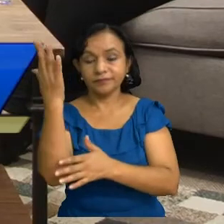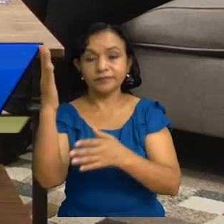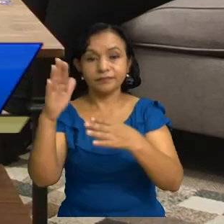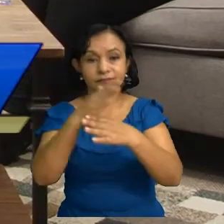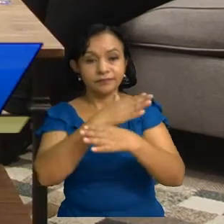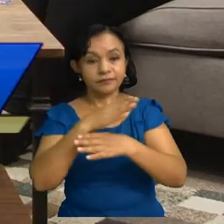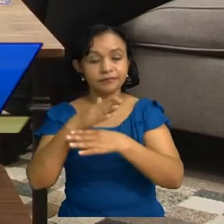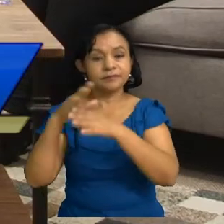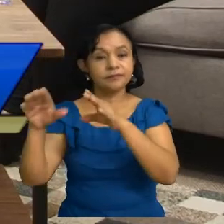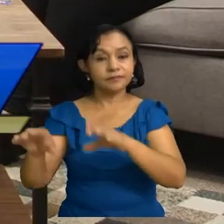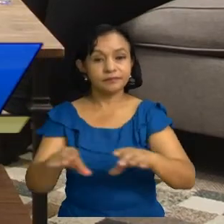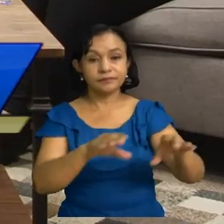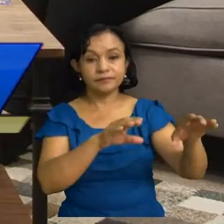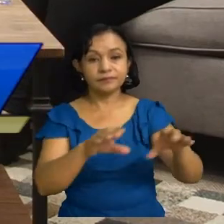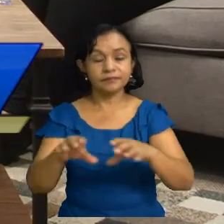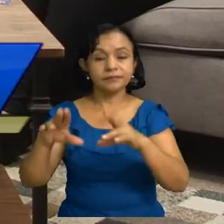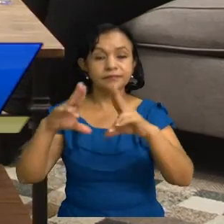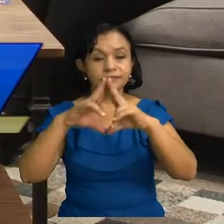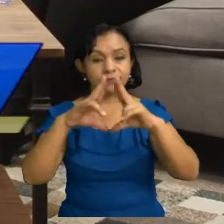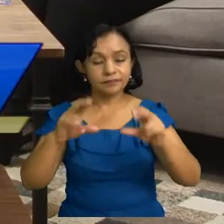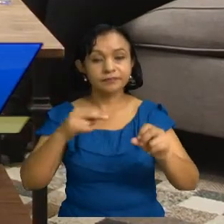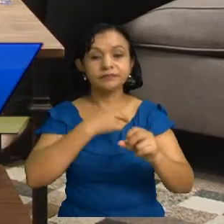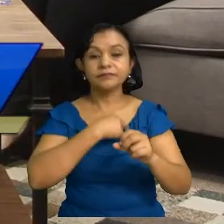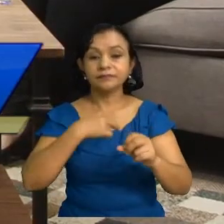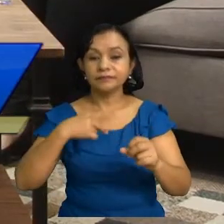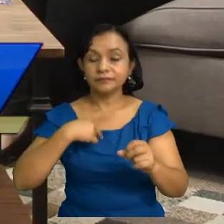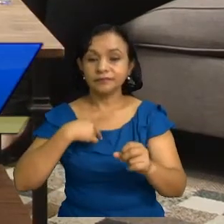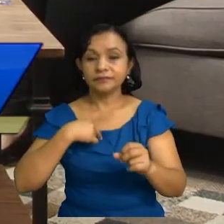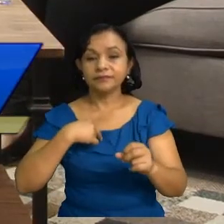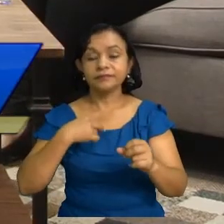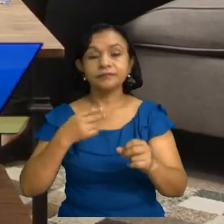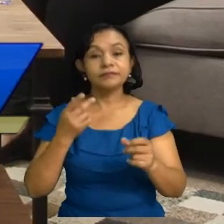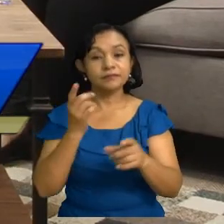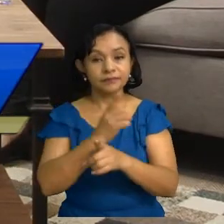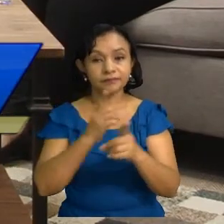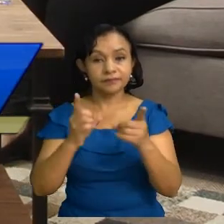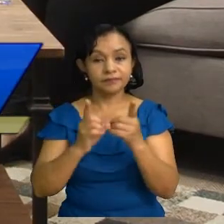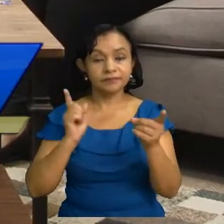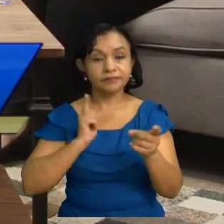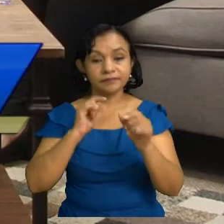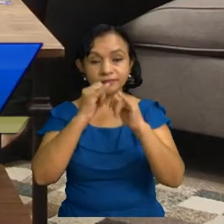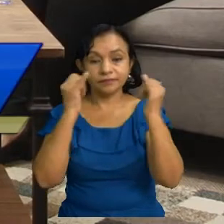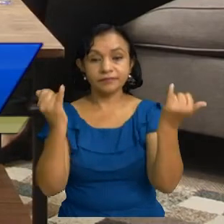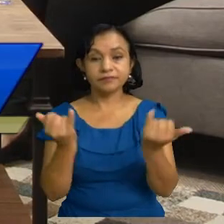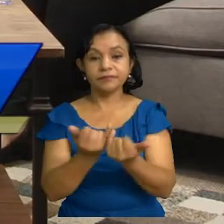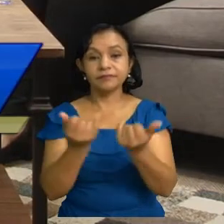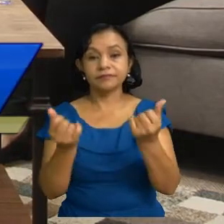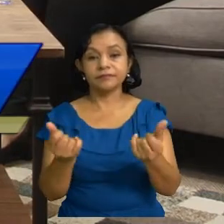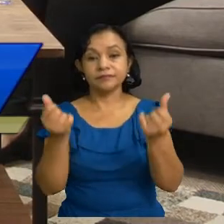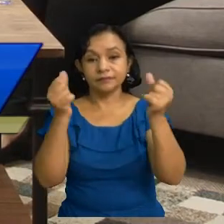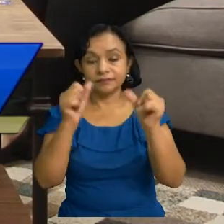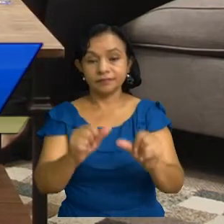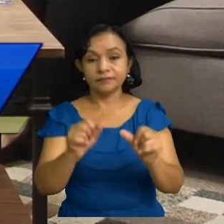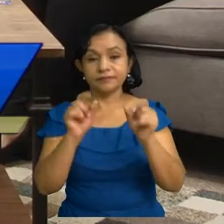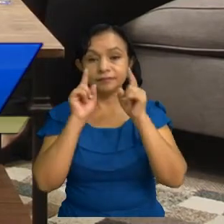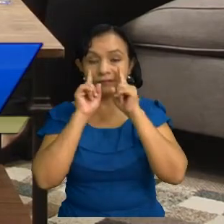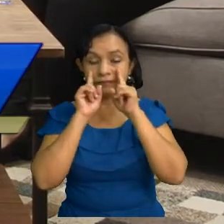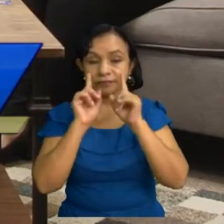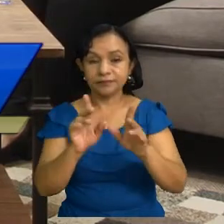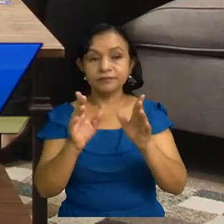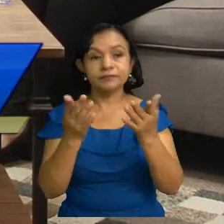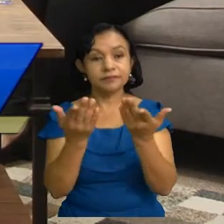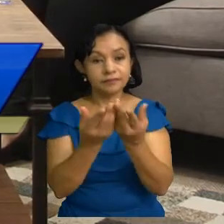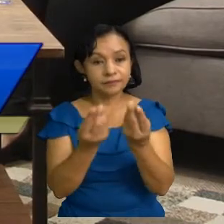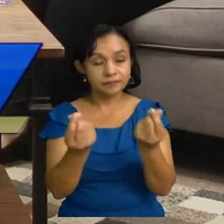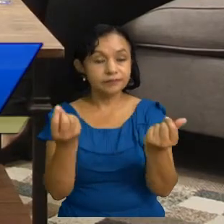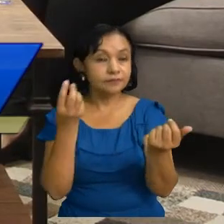son todas las acciones que como país estamos implementando para cumplir a ese compromiso internacional que es parte del cuido recuerdo de nuestra madre